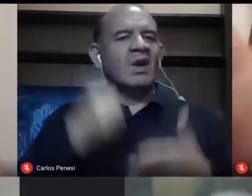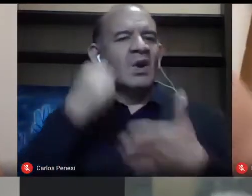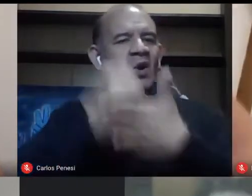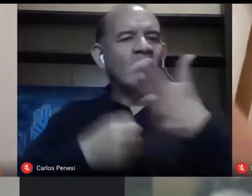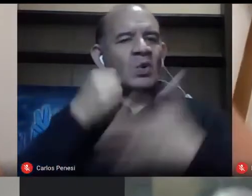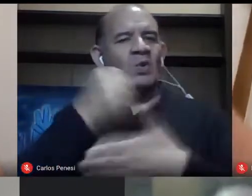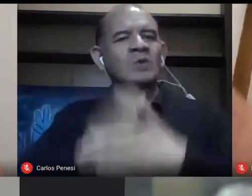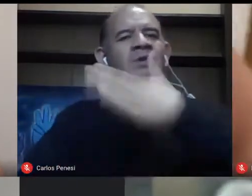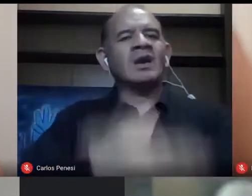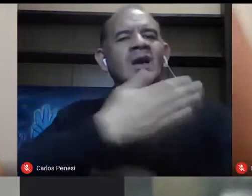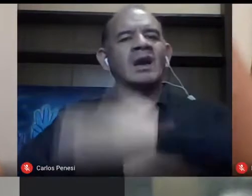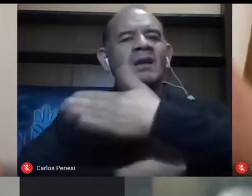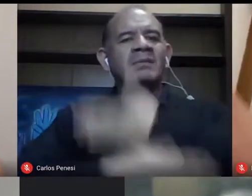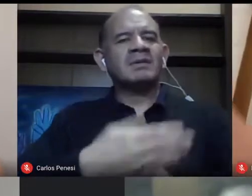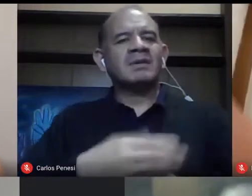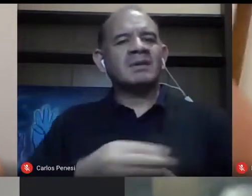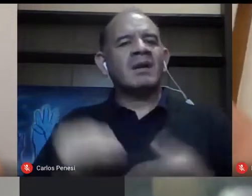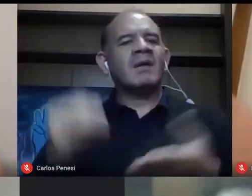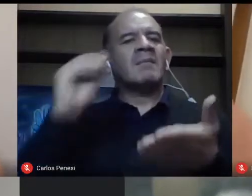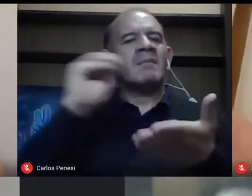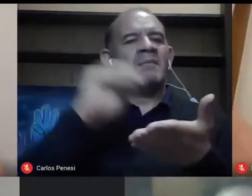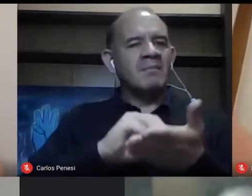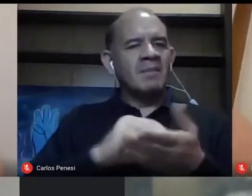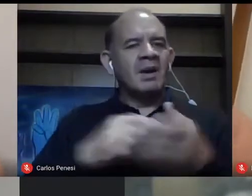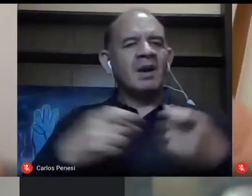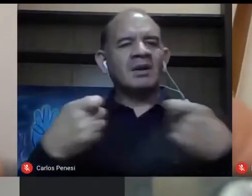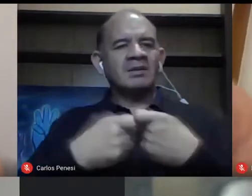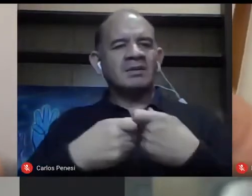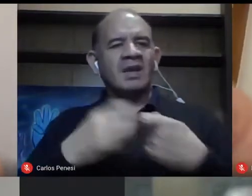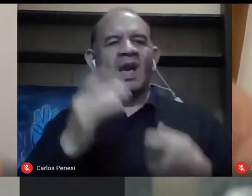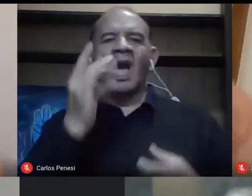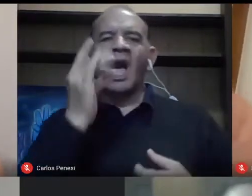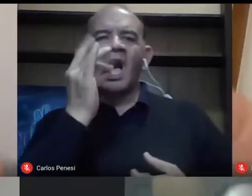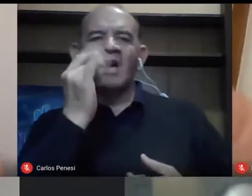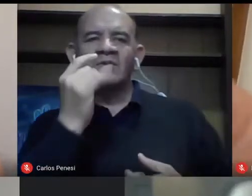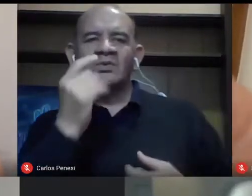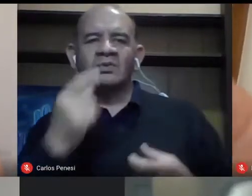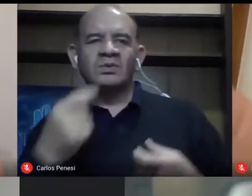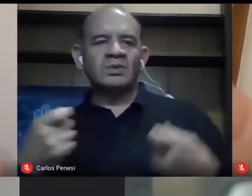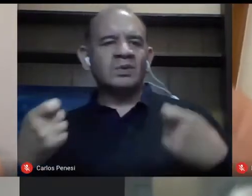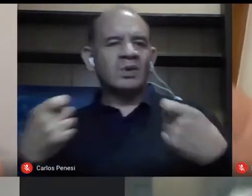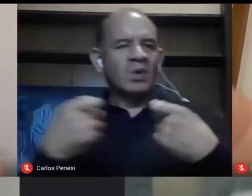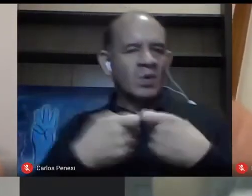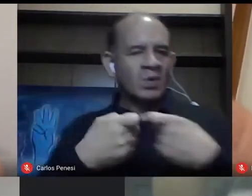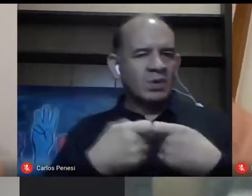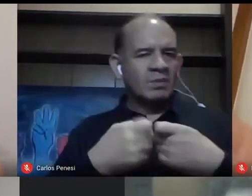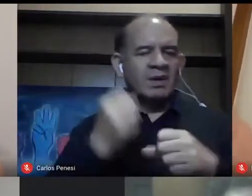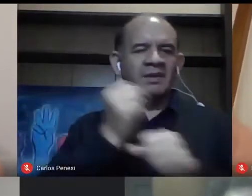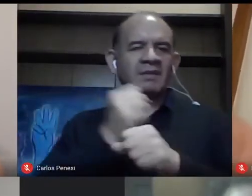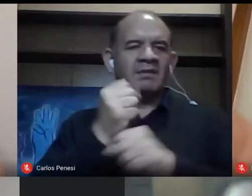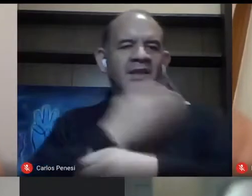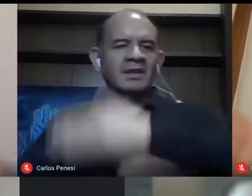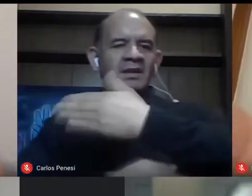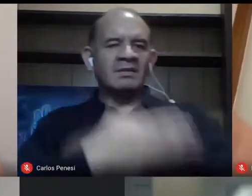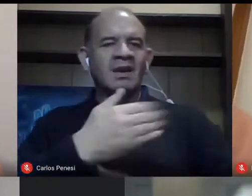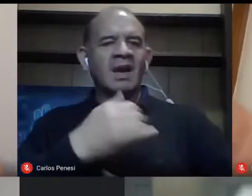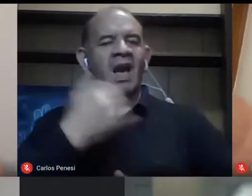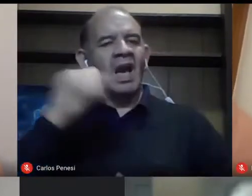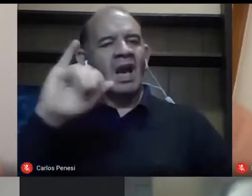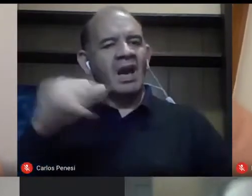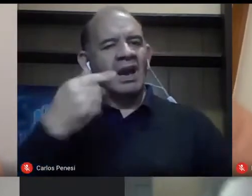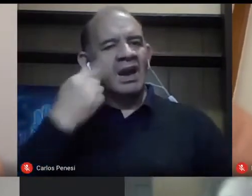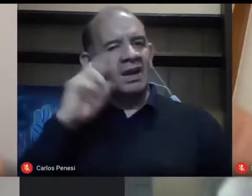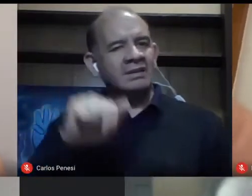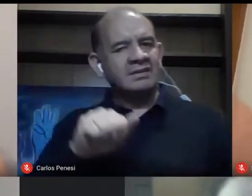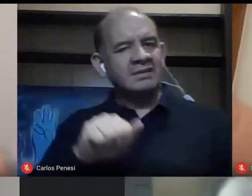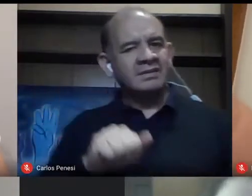con discapacidad y miembro de la Asociación Azul, de REDI y del Grupo de Trabajo de Discapacidad de la AUJA. Muchas gracias. Ahora